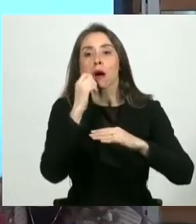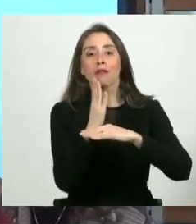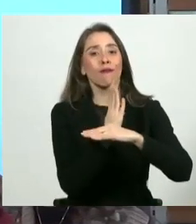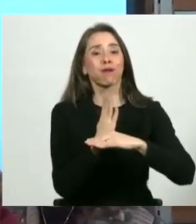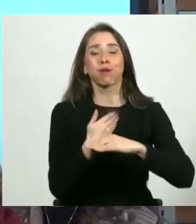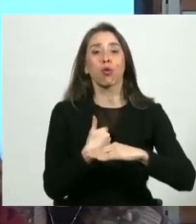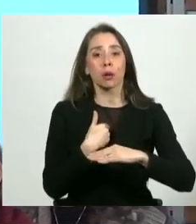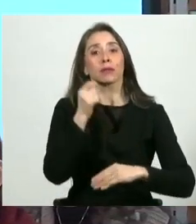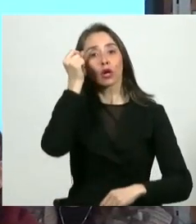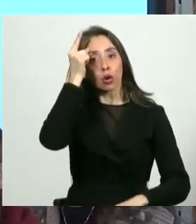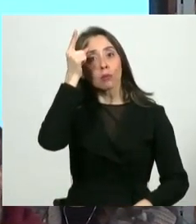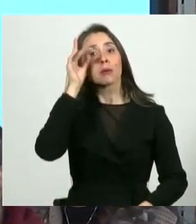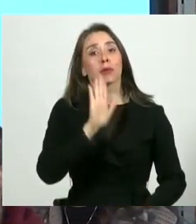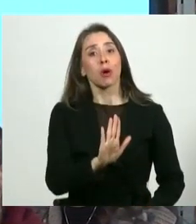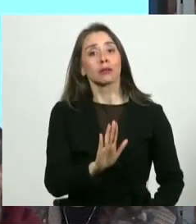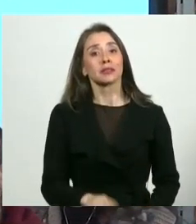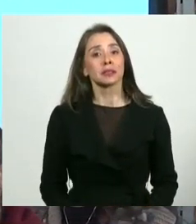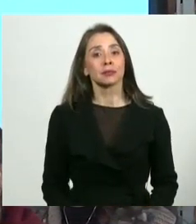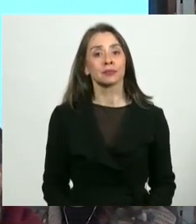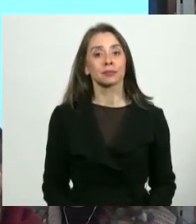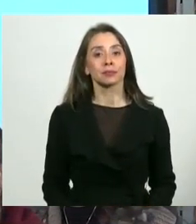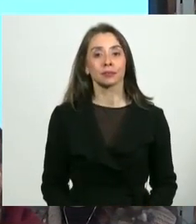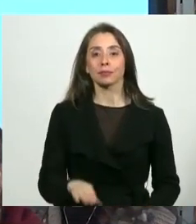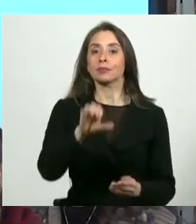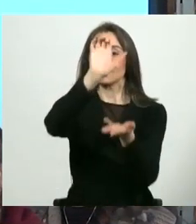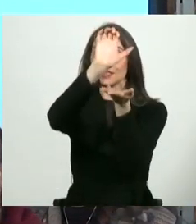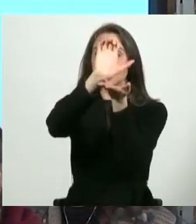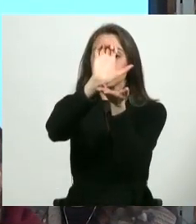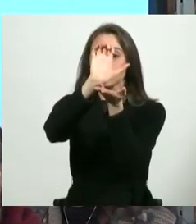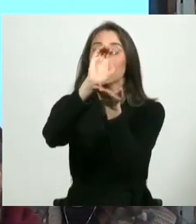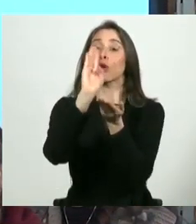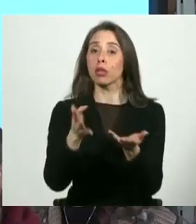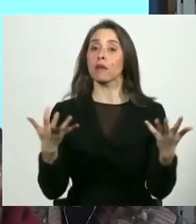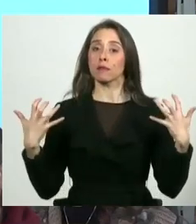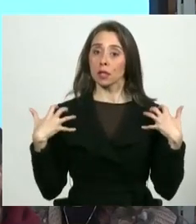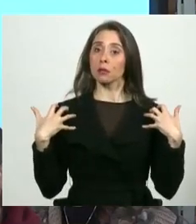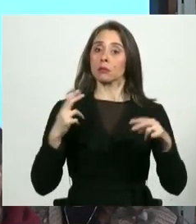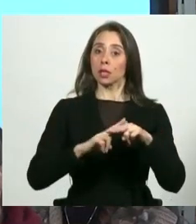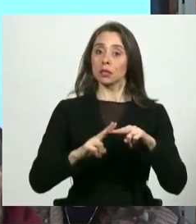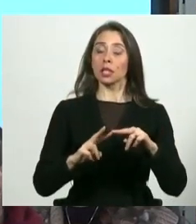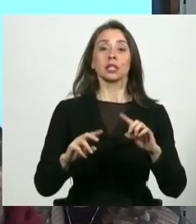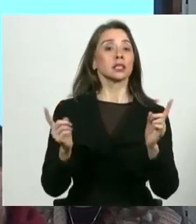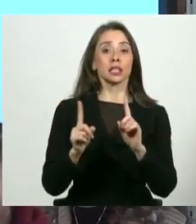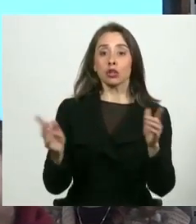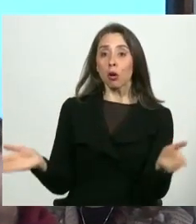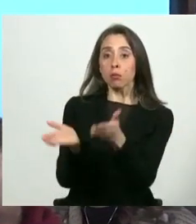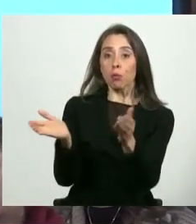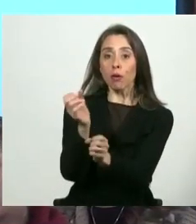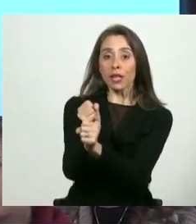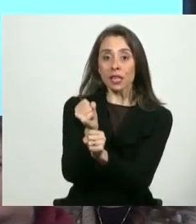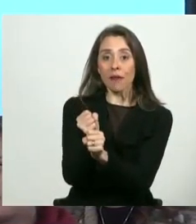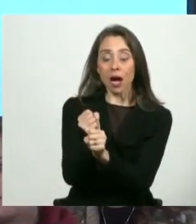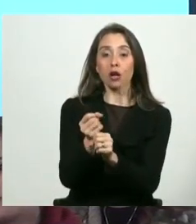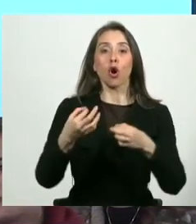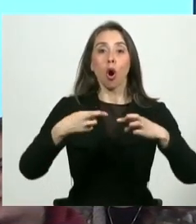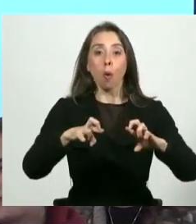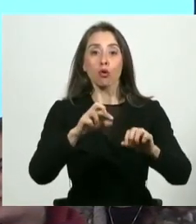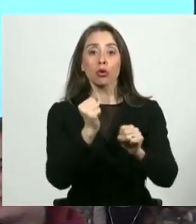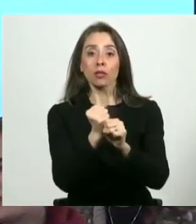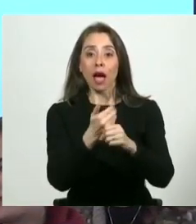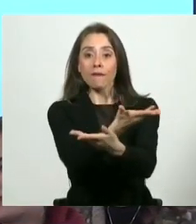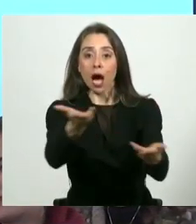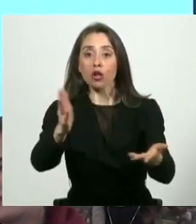y así lo entendemos. Por eso que el Estado debe entonces tomar carta en el asunto cuando no se está proveyendo trabajo, la oportunidad de trabajar a quien quiere,